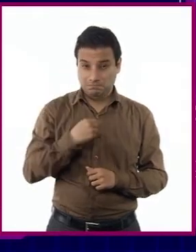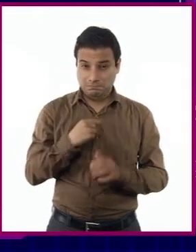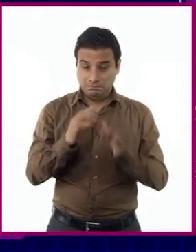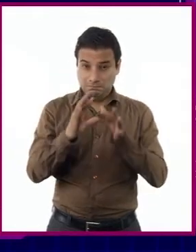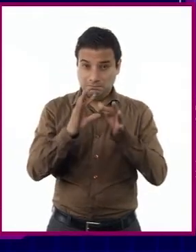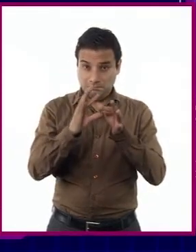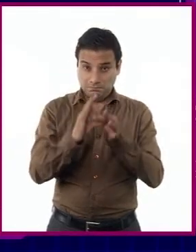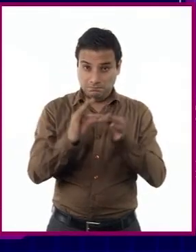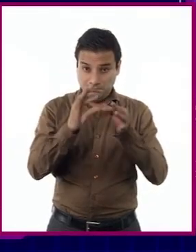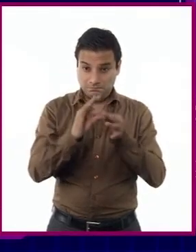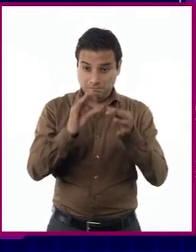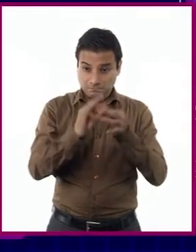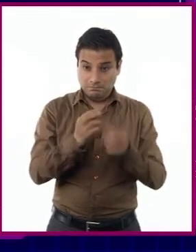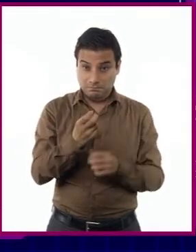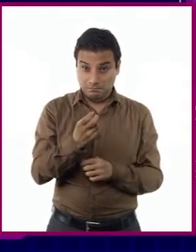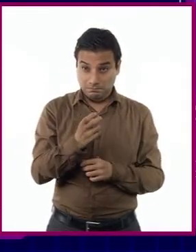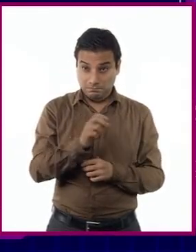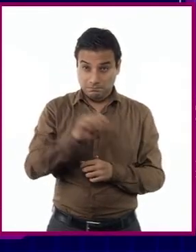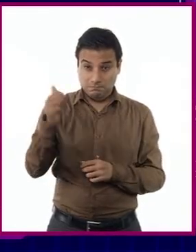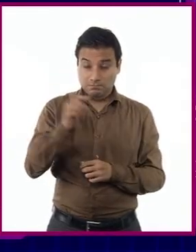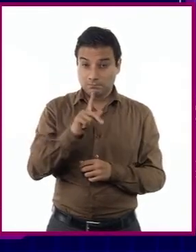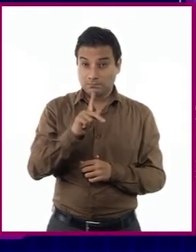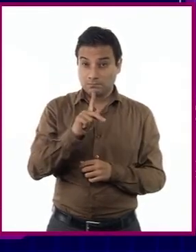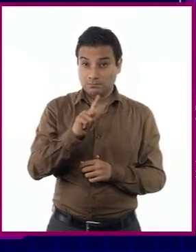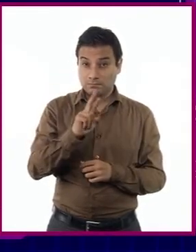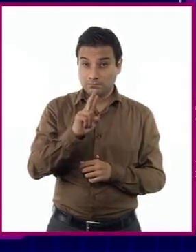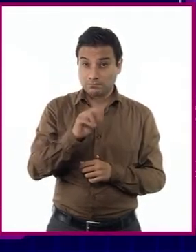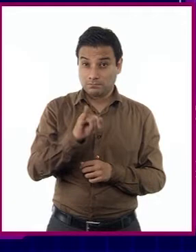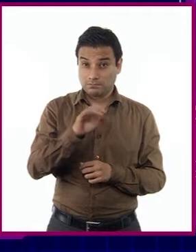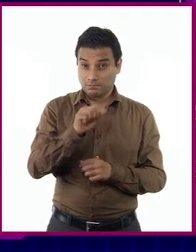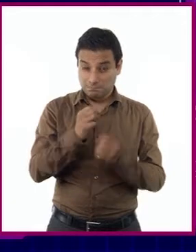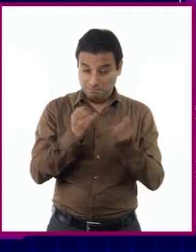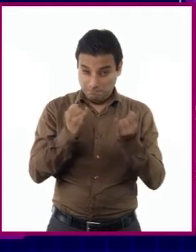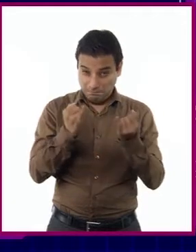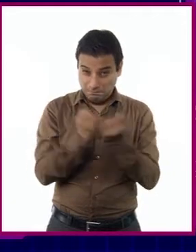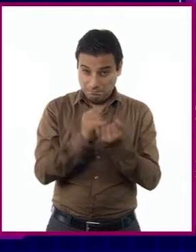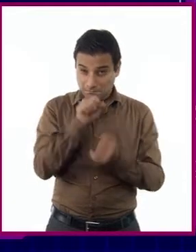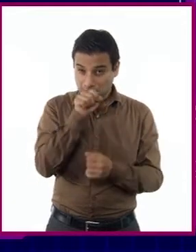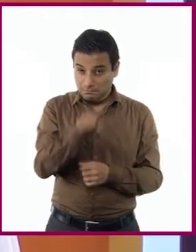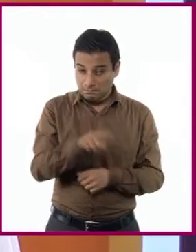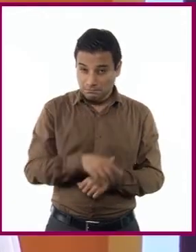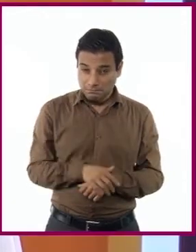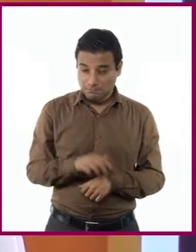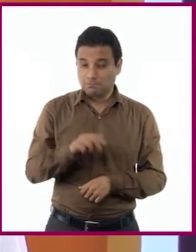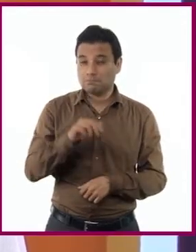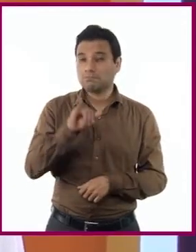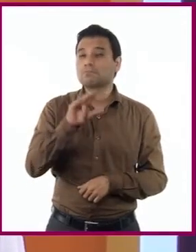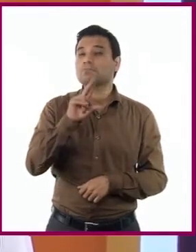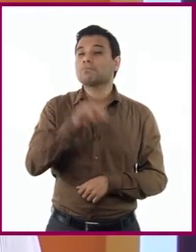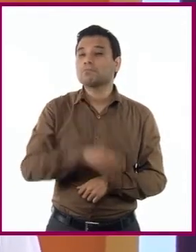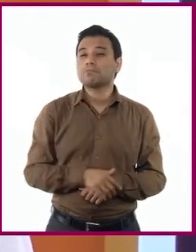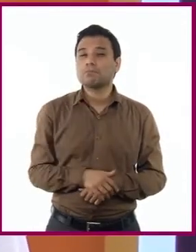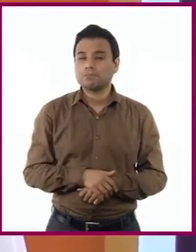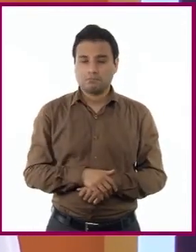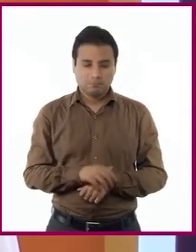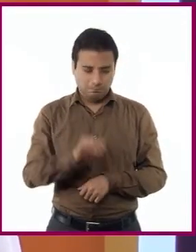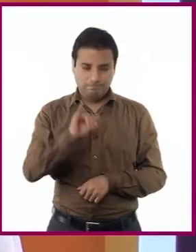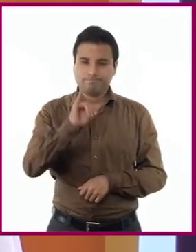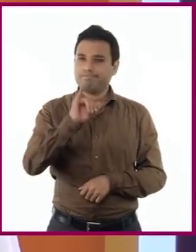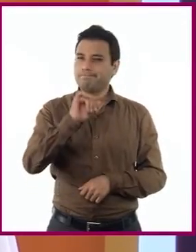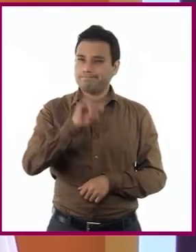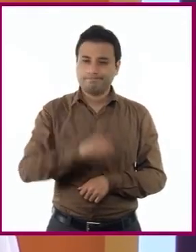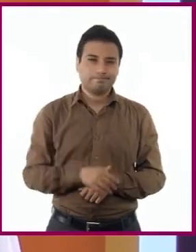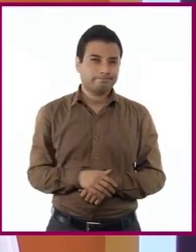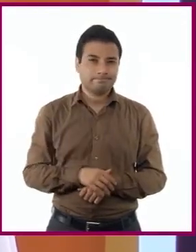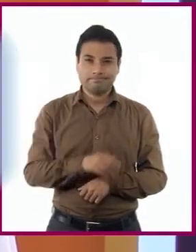para cualquier prisma recto con un polígono regular como base si el procedimiento